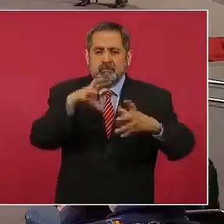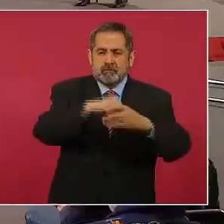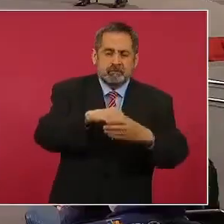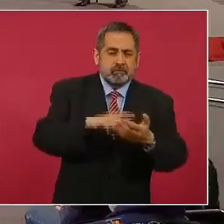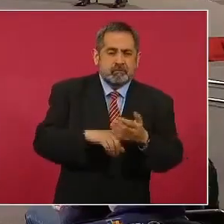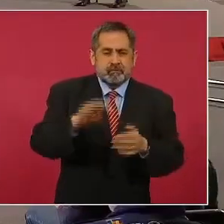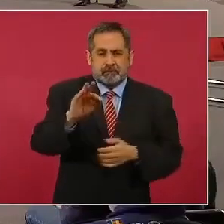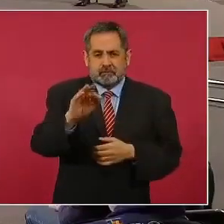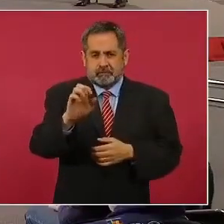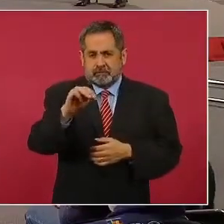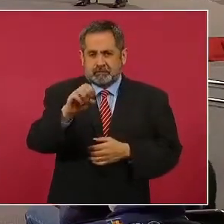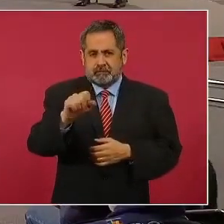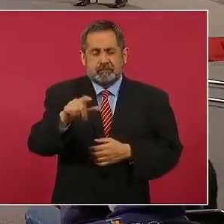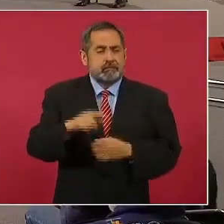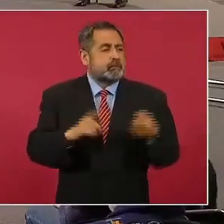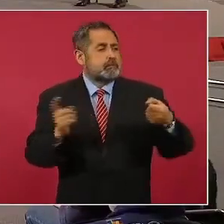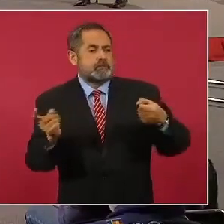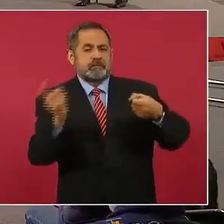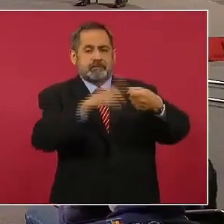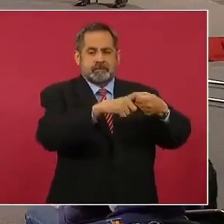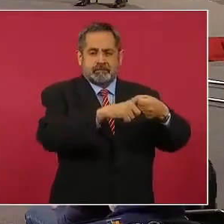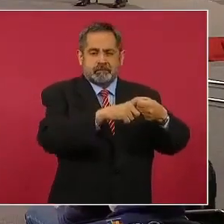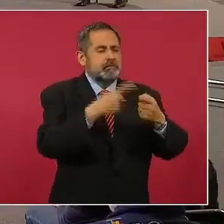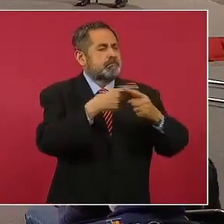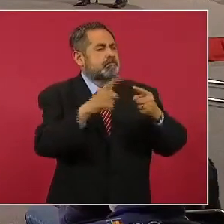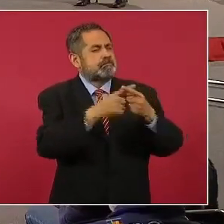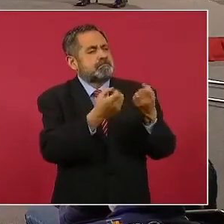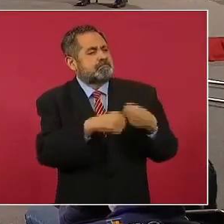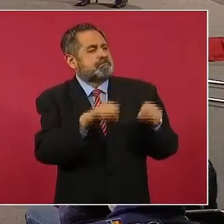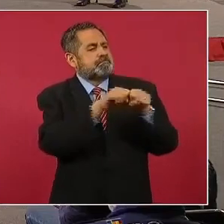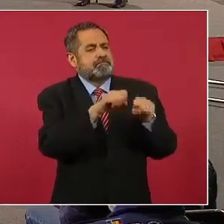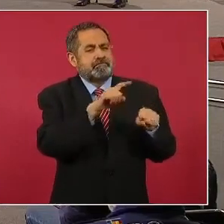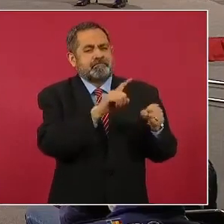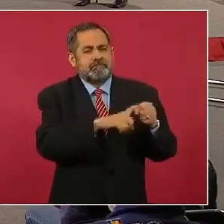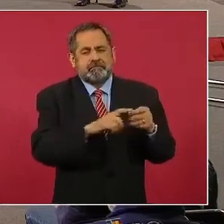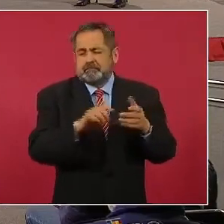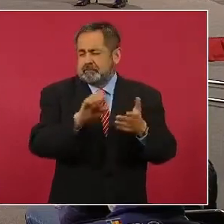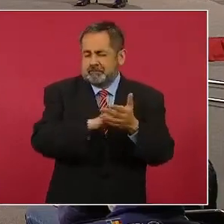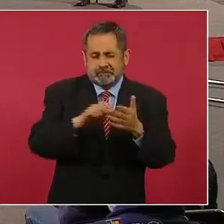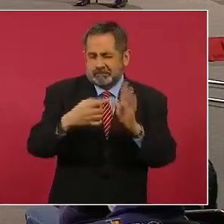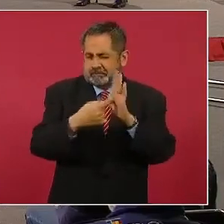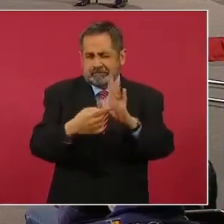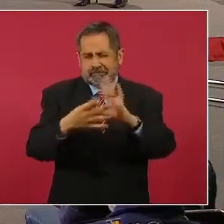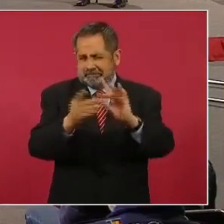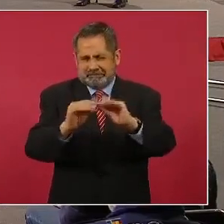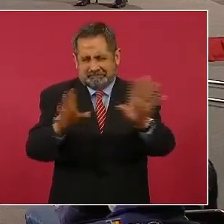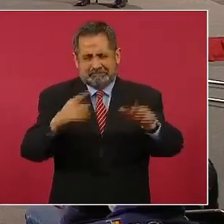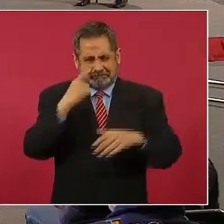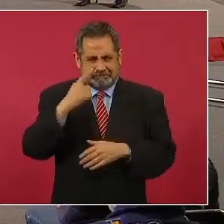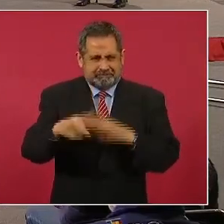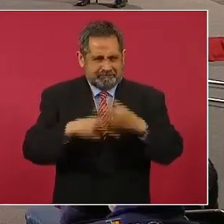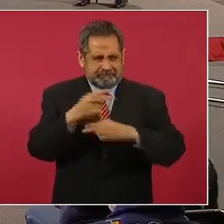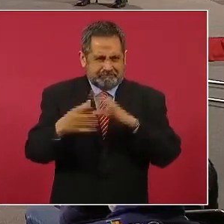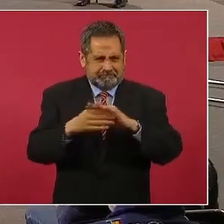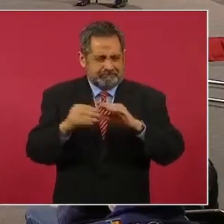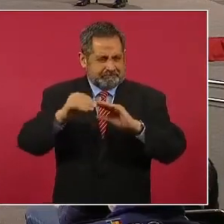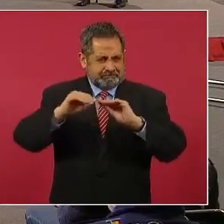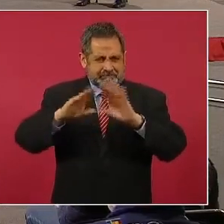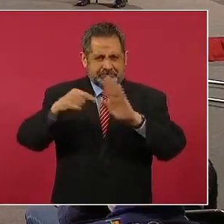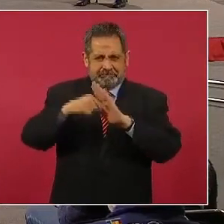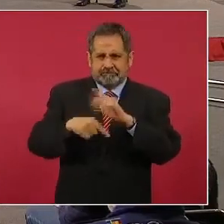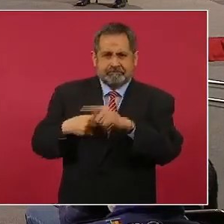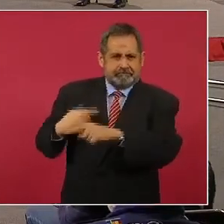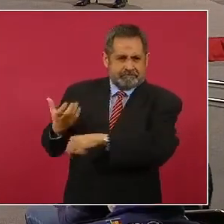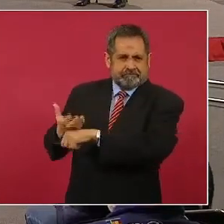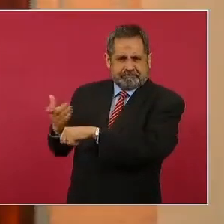se asocian con empresas distintas. Dos casos emblemáticos, y que quizá lo va a comentar más mi